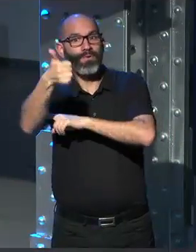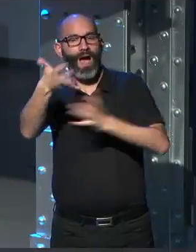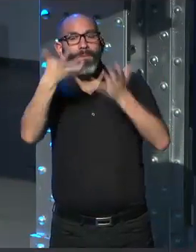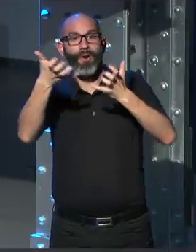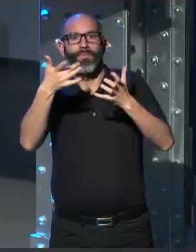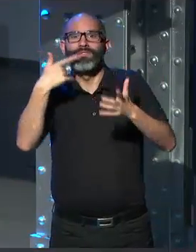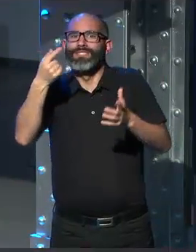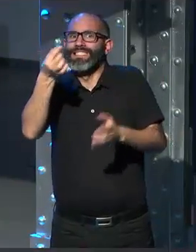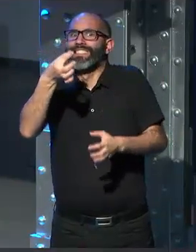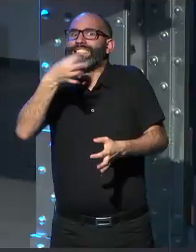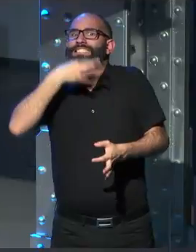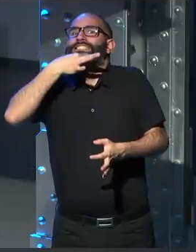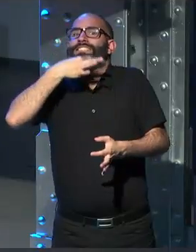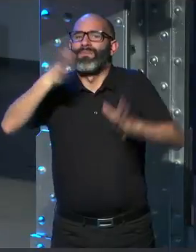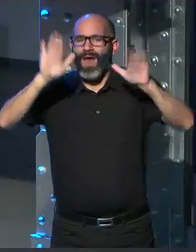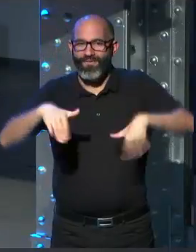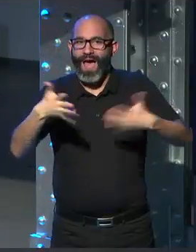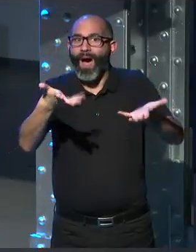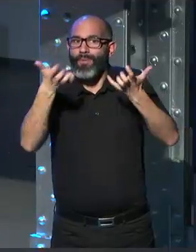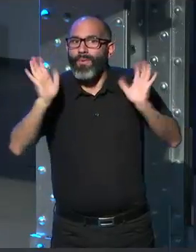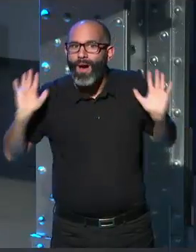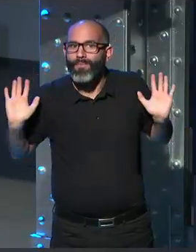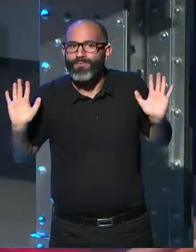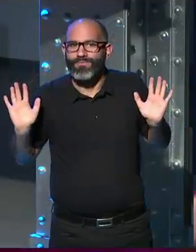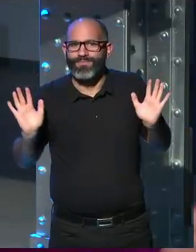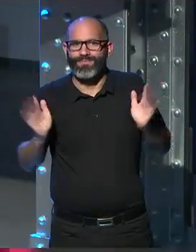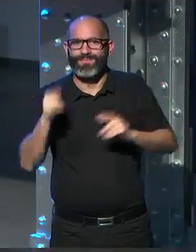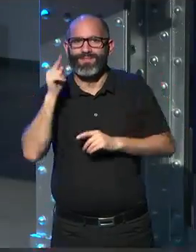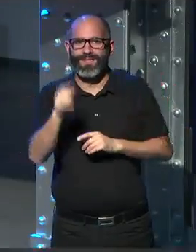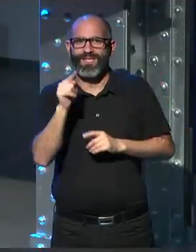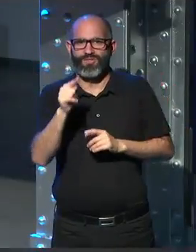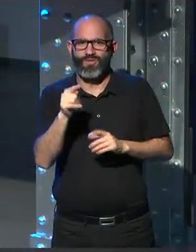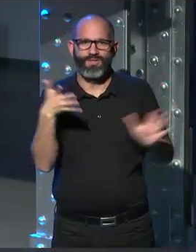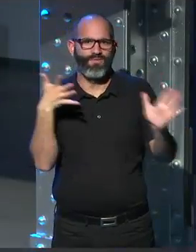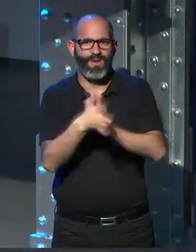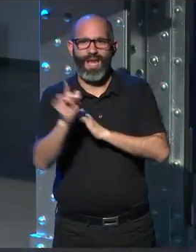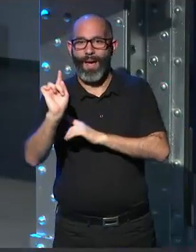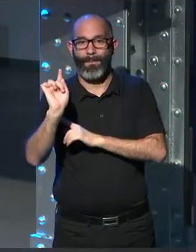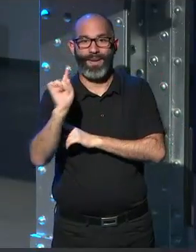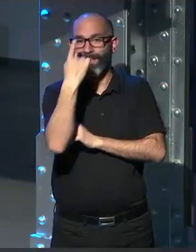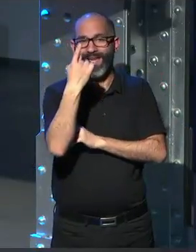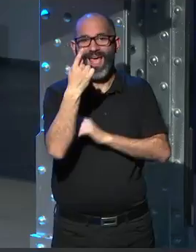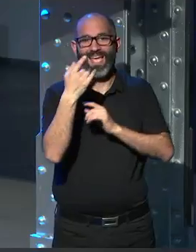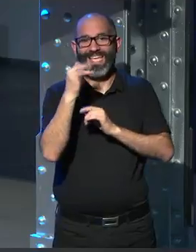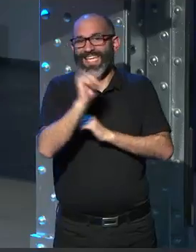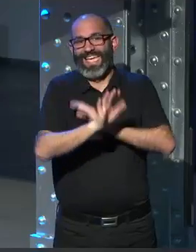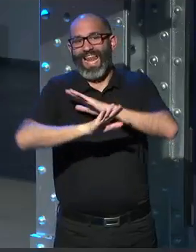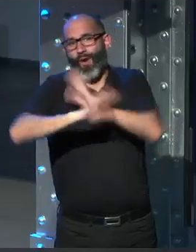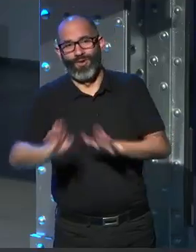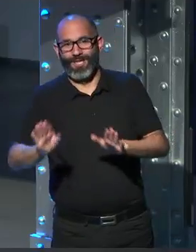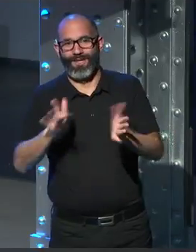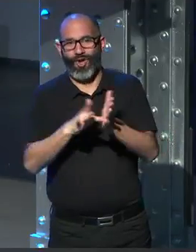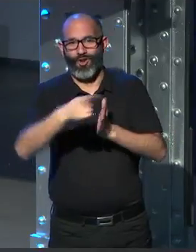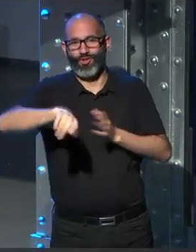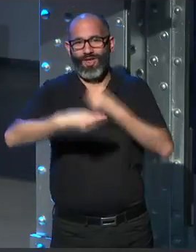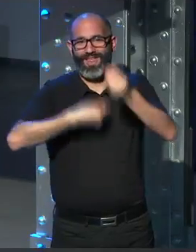los pelos, pero aprobamos, y ese fue la primera y la última vez que